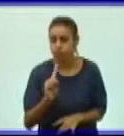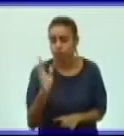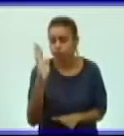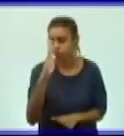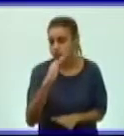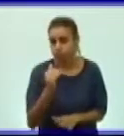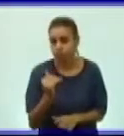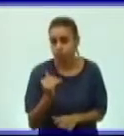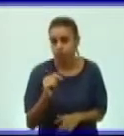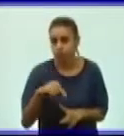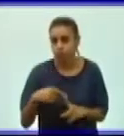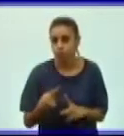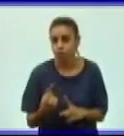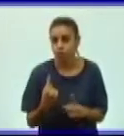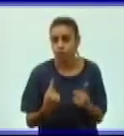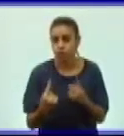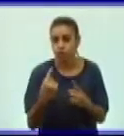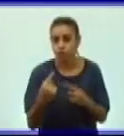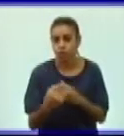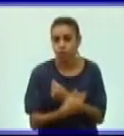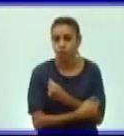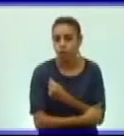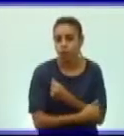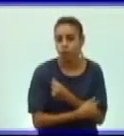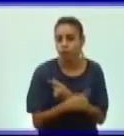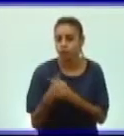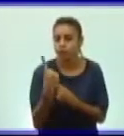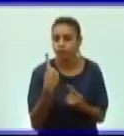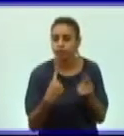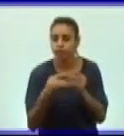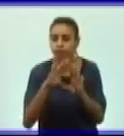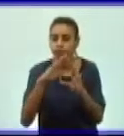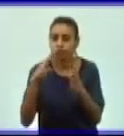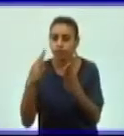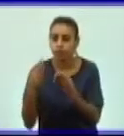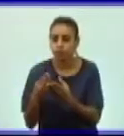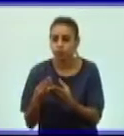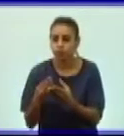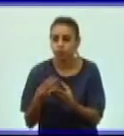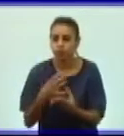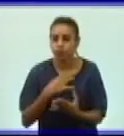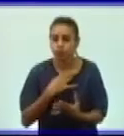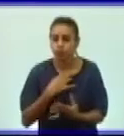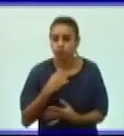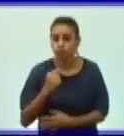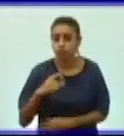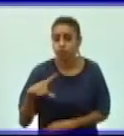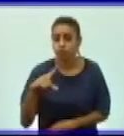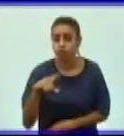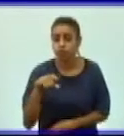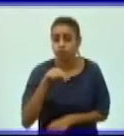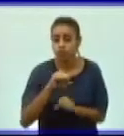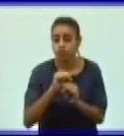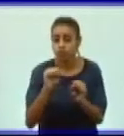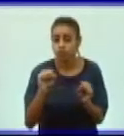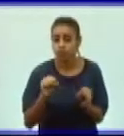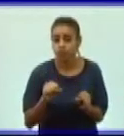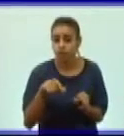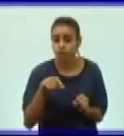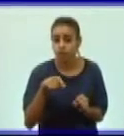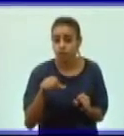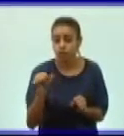del socialismo? Porque todavía algunos pueblos del mundo creen en ese sistema. Y realmente el socialismo constituye, para